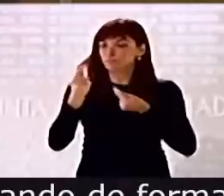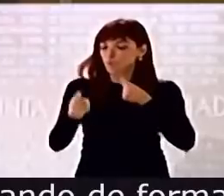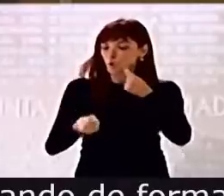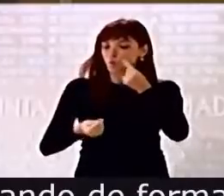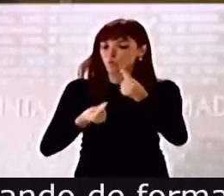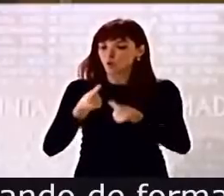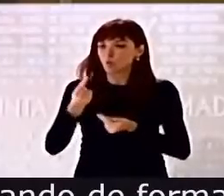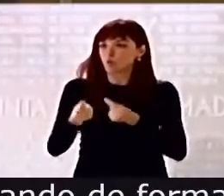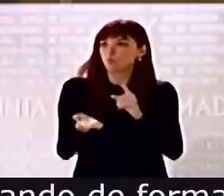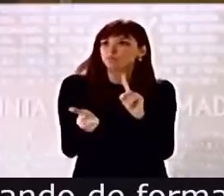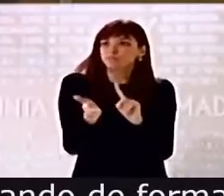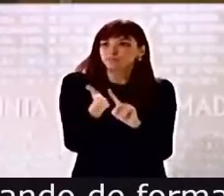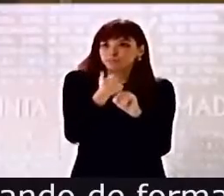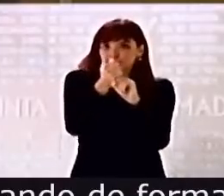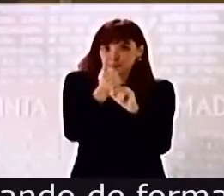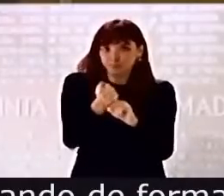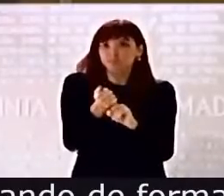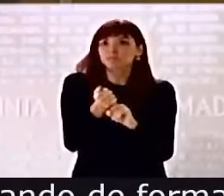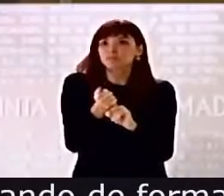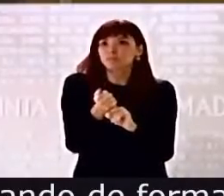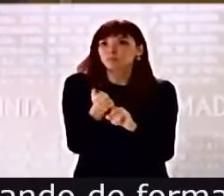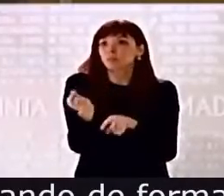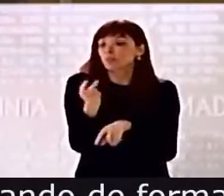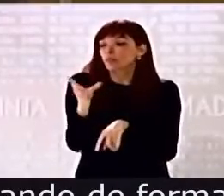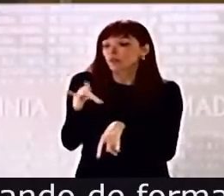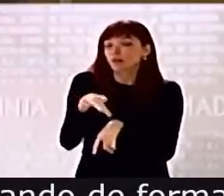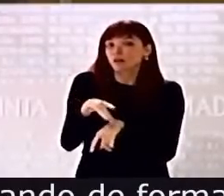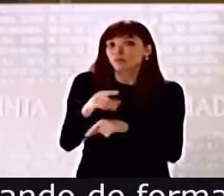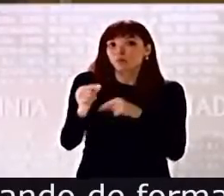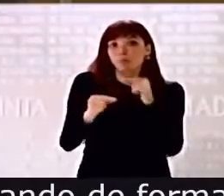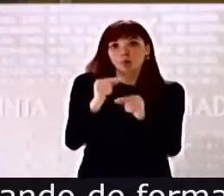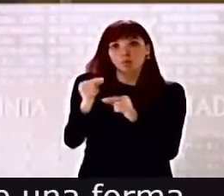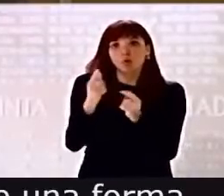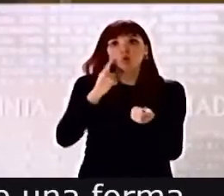la incidencia de una forma progresiva.